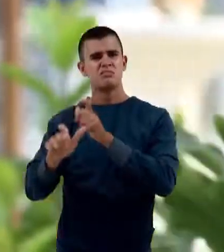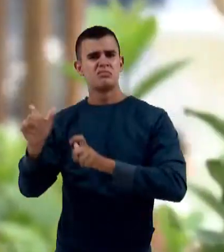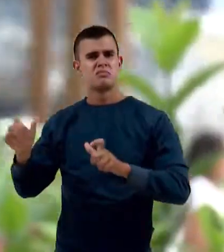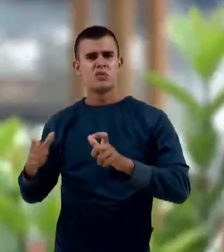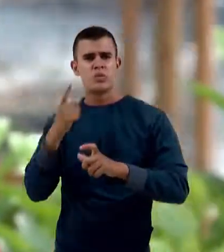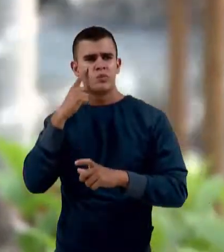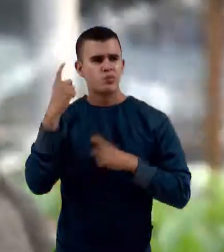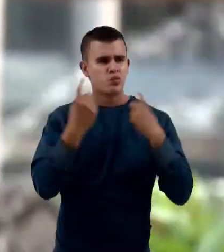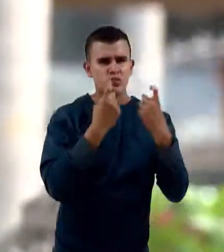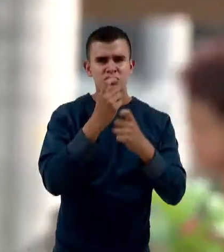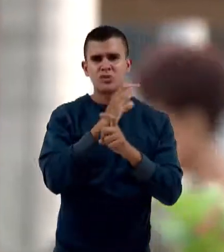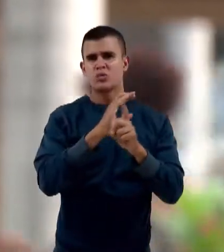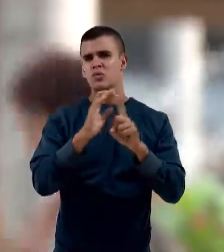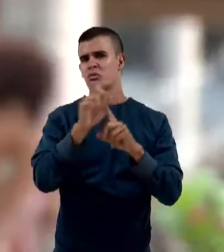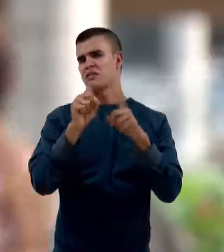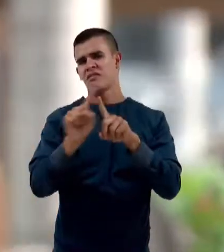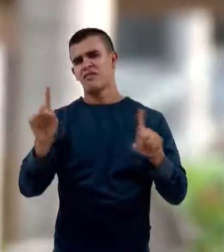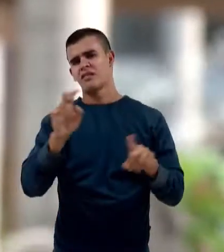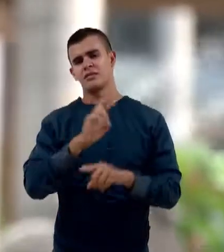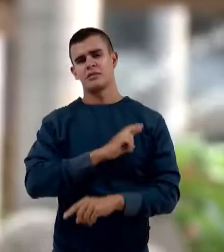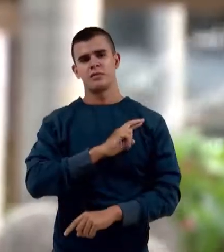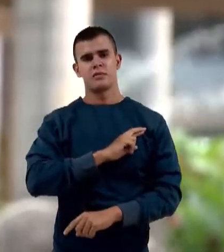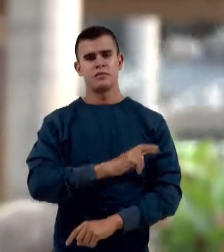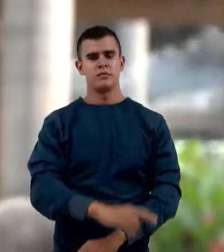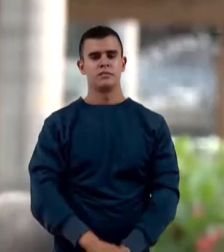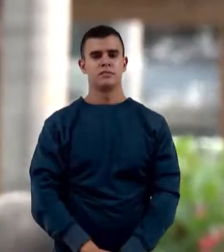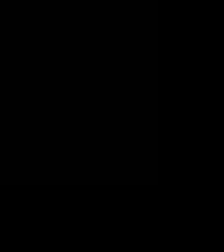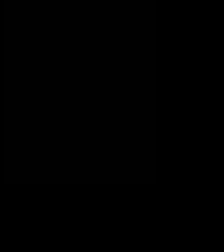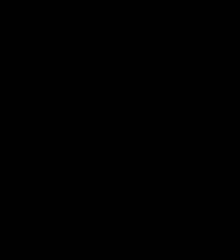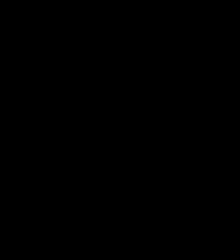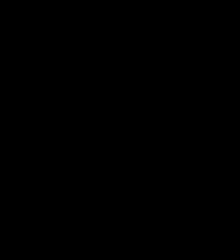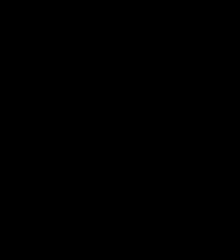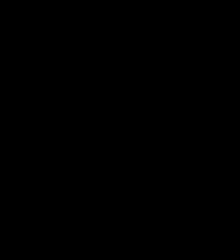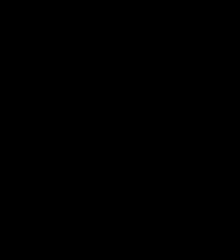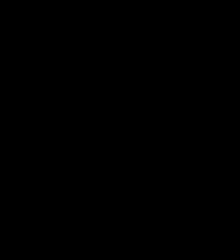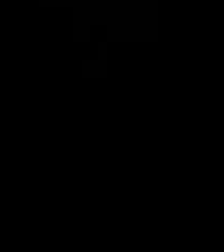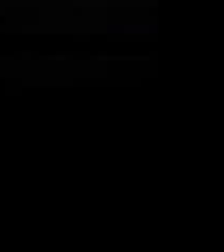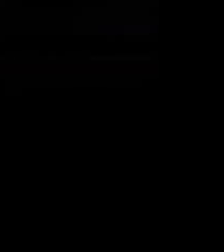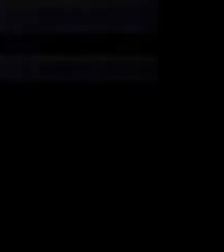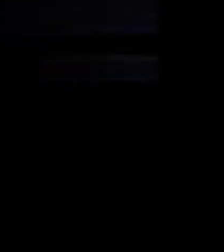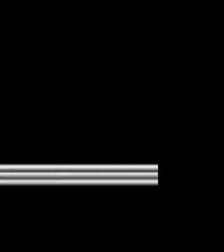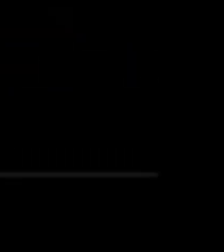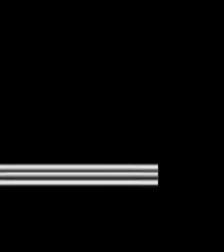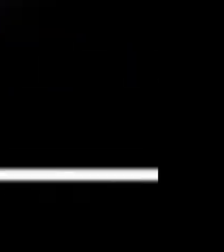que influyen en la búsqueda y adaptación de cultura religiosa.